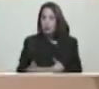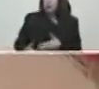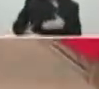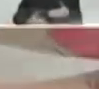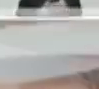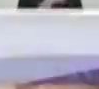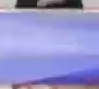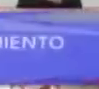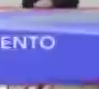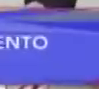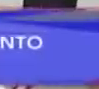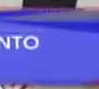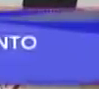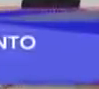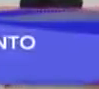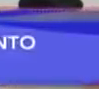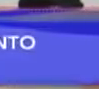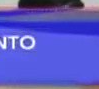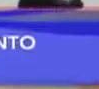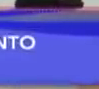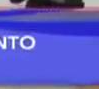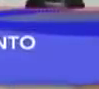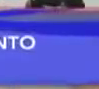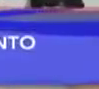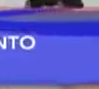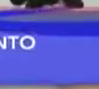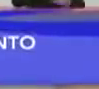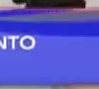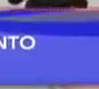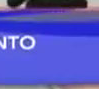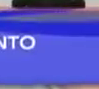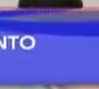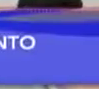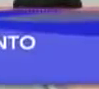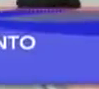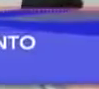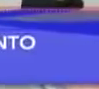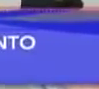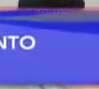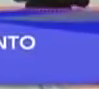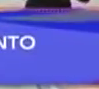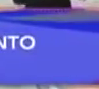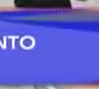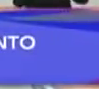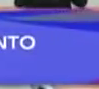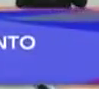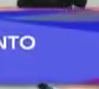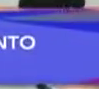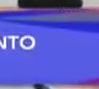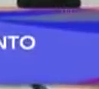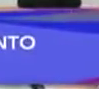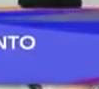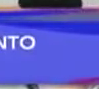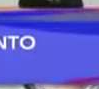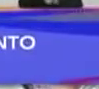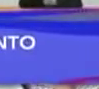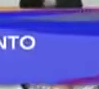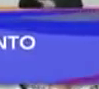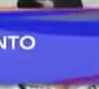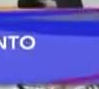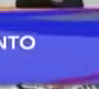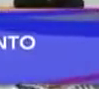la lealtad de ustedes decir Chávez es decir lealtad es decir patria es decir